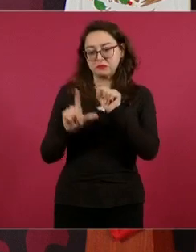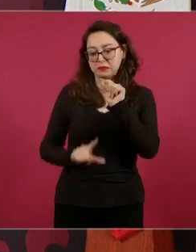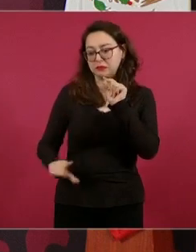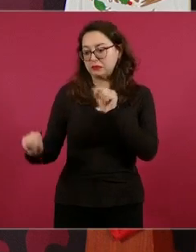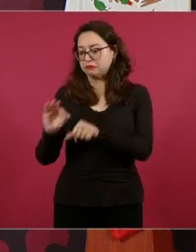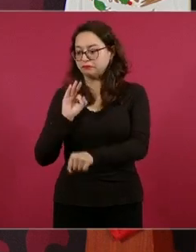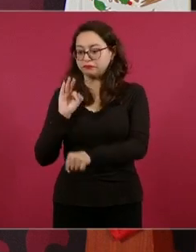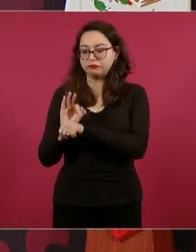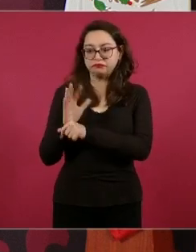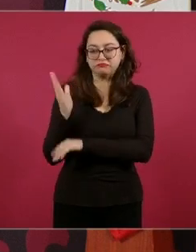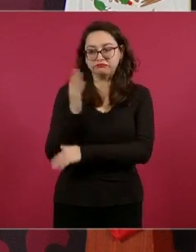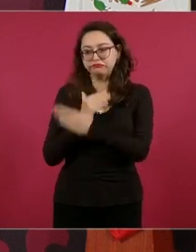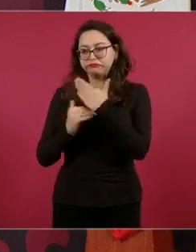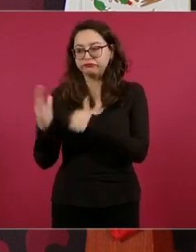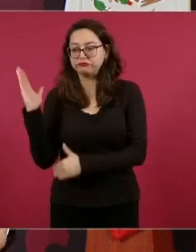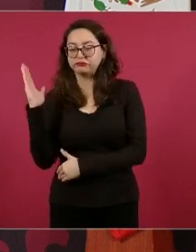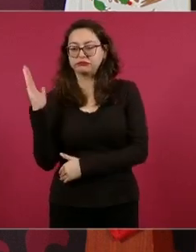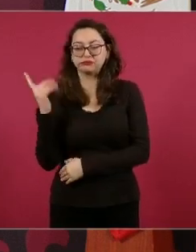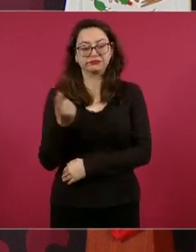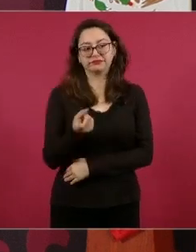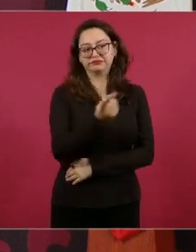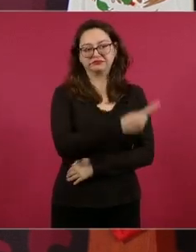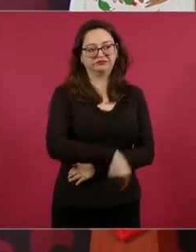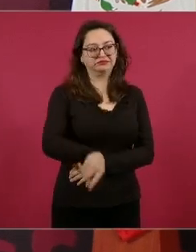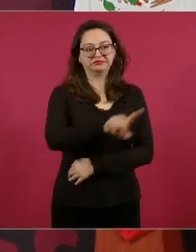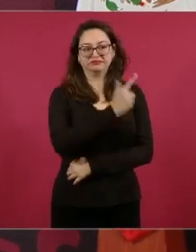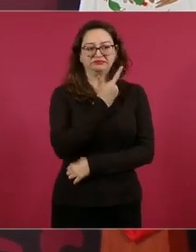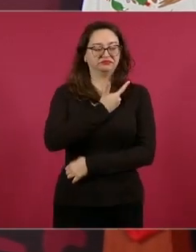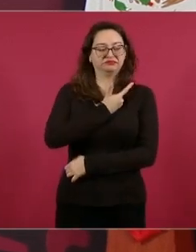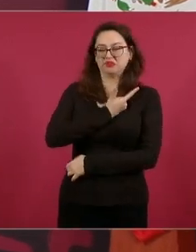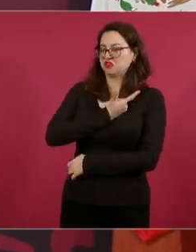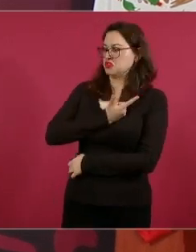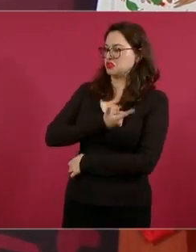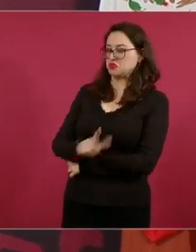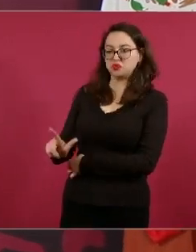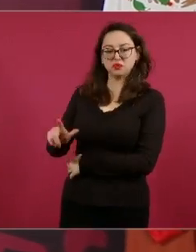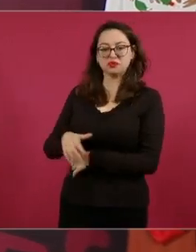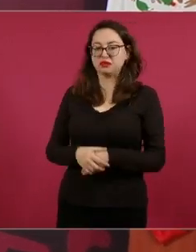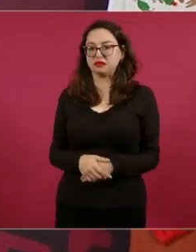a todos operando el Tren Maya,